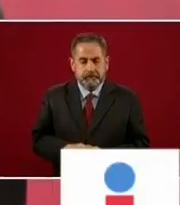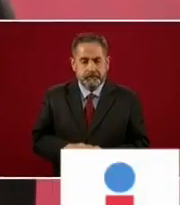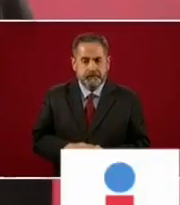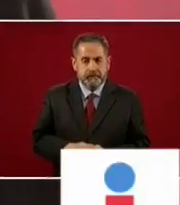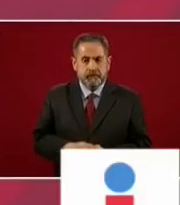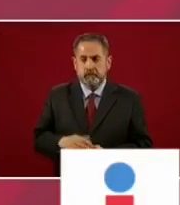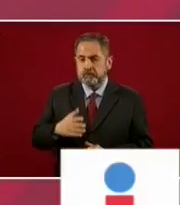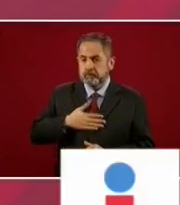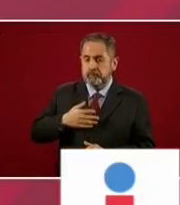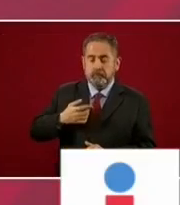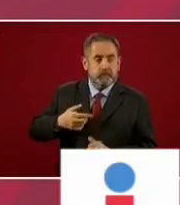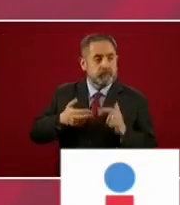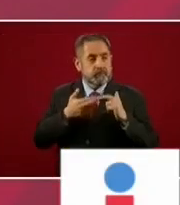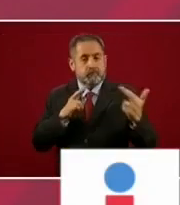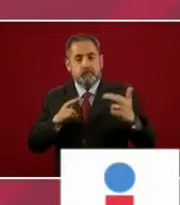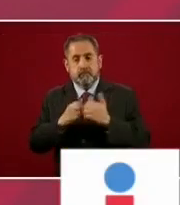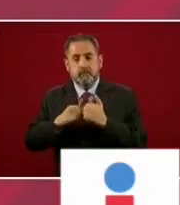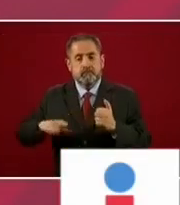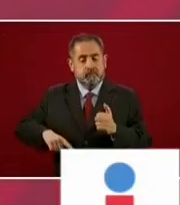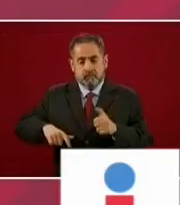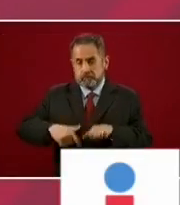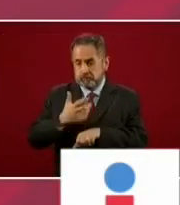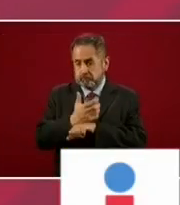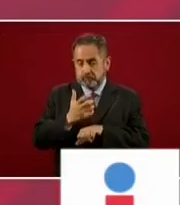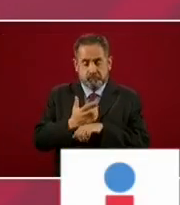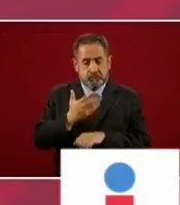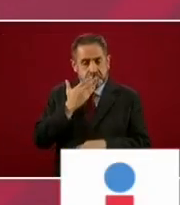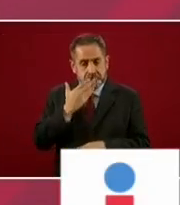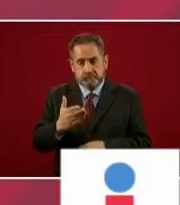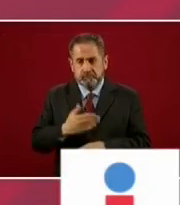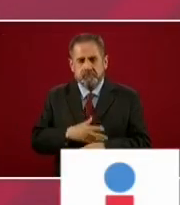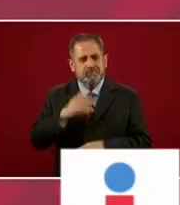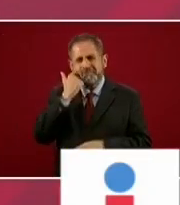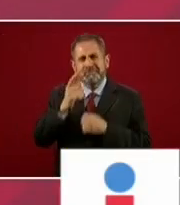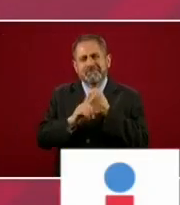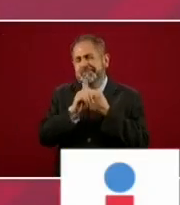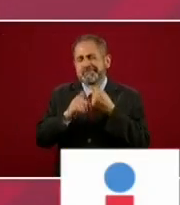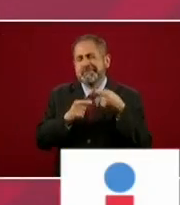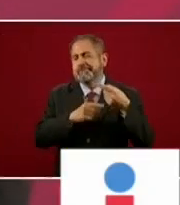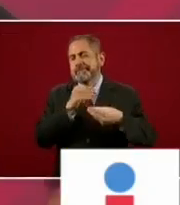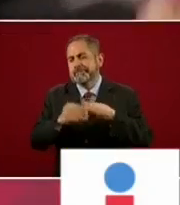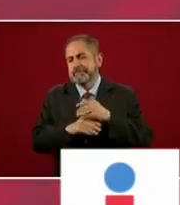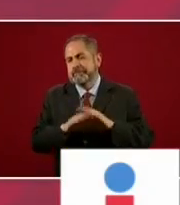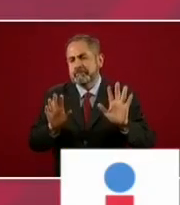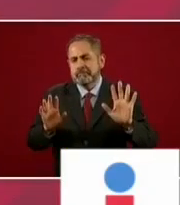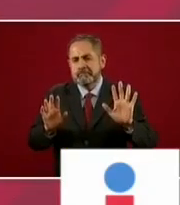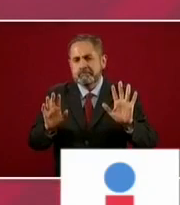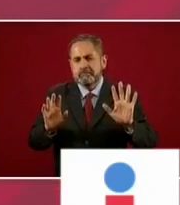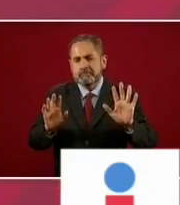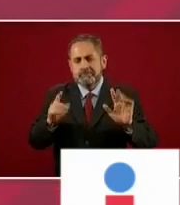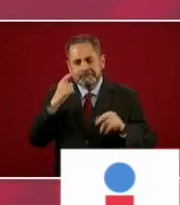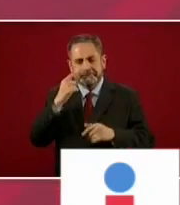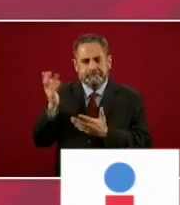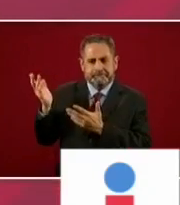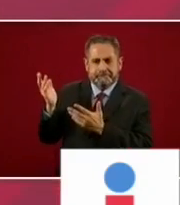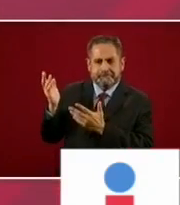Nuestra relación con el gobierno de Estados Unidos es buena. No queremos pelearnos. Miren.